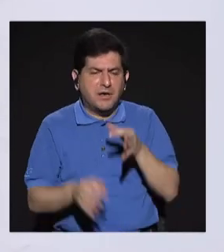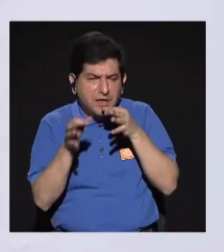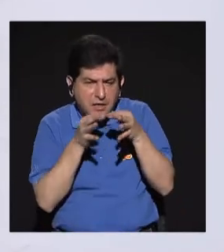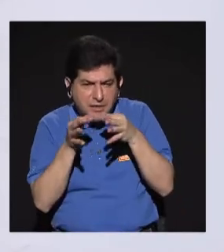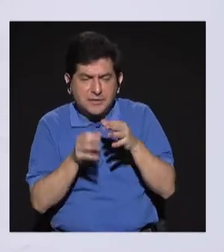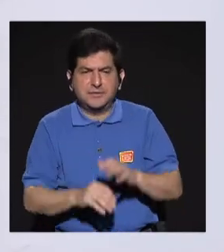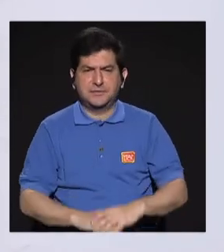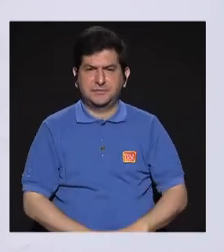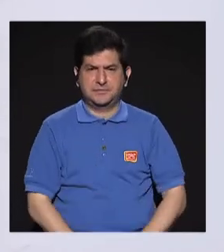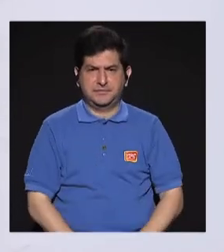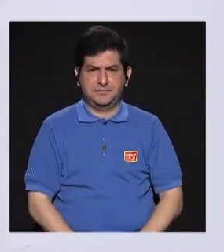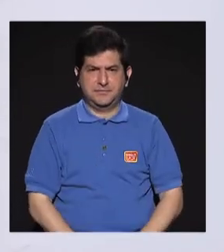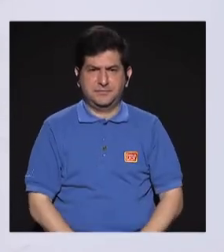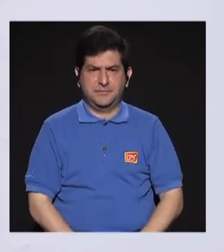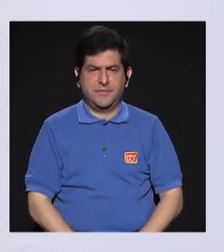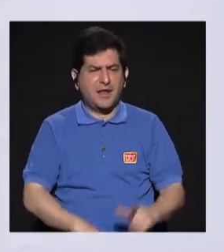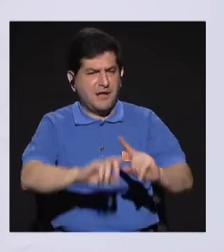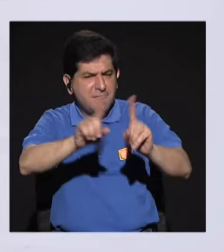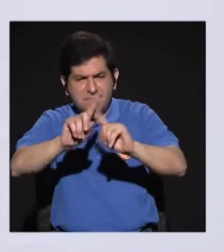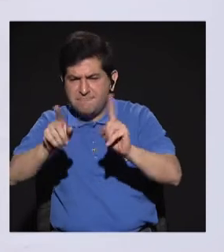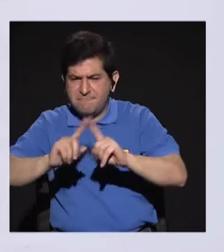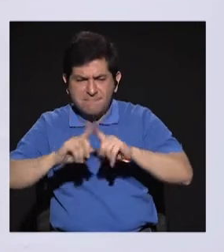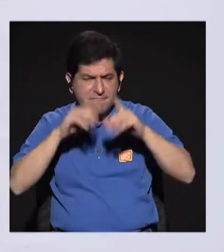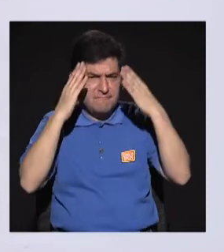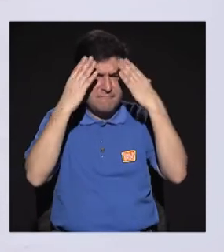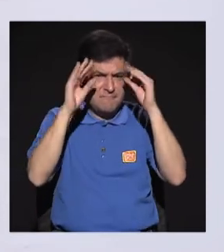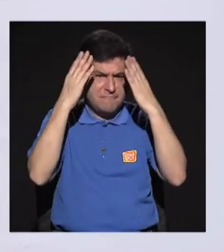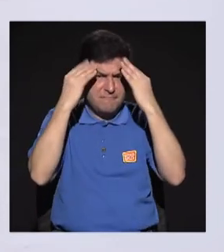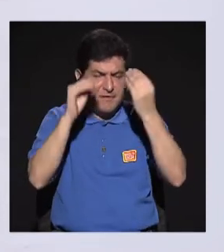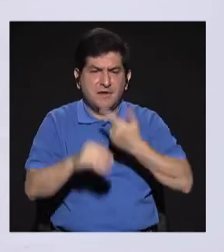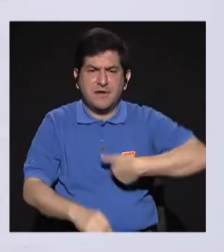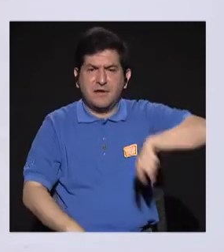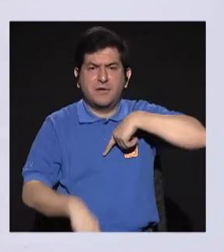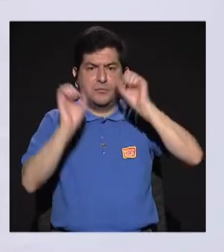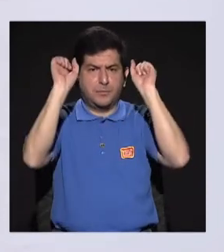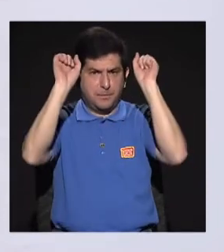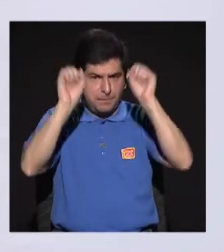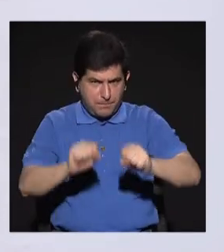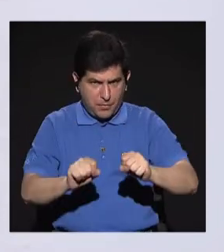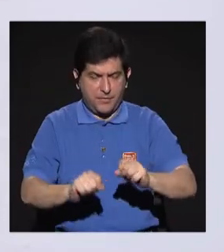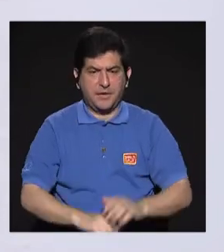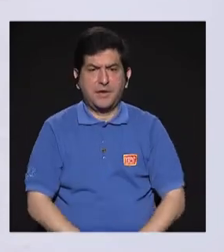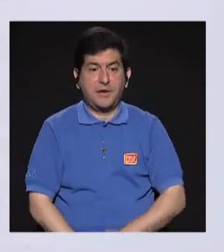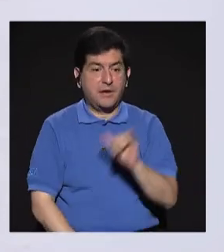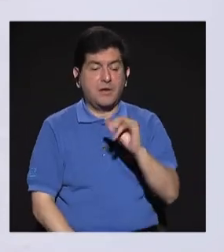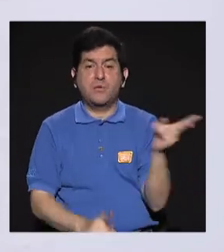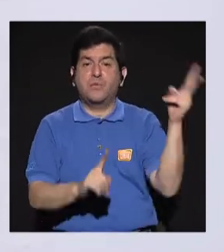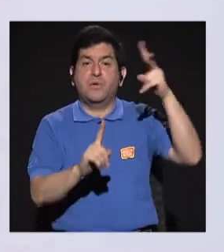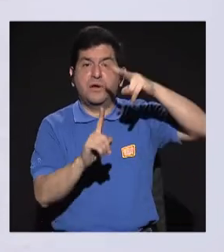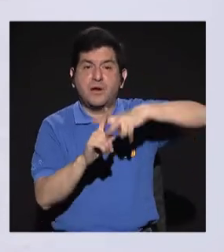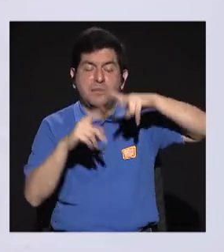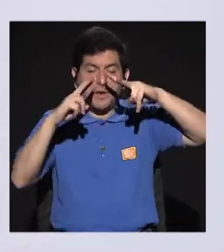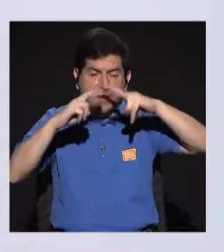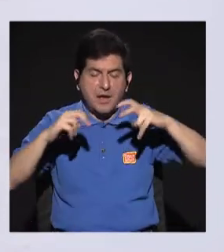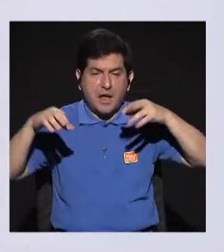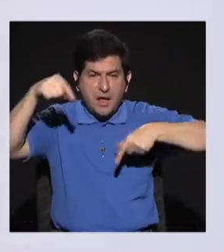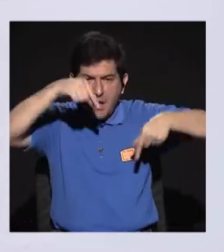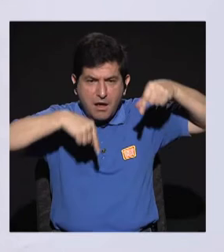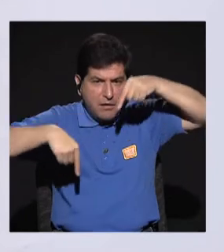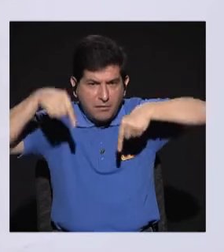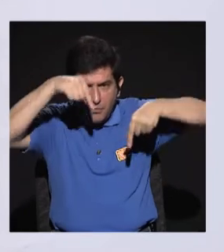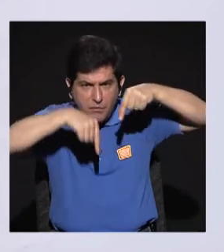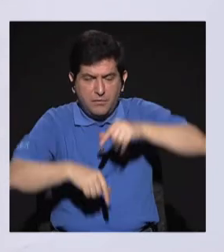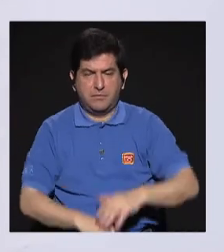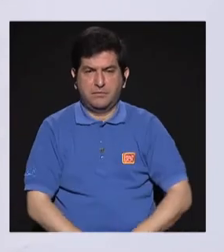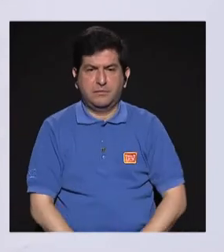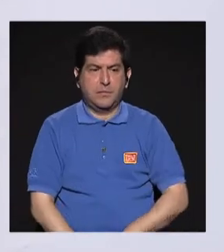estas cosas entonces hay mucha hay mucha información que podemos este además podemos aplicar al análisis químicos